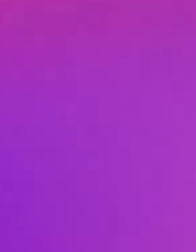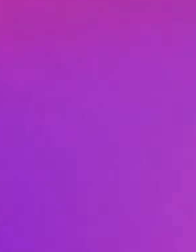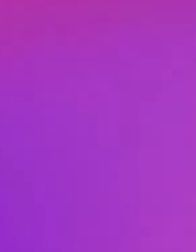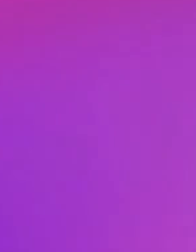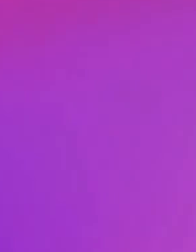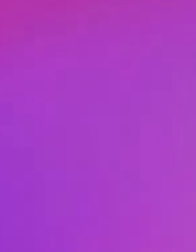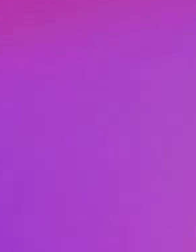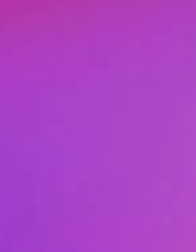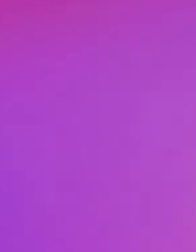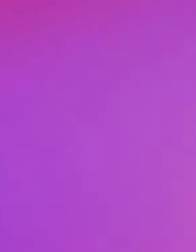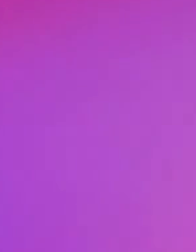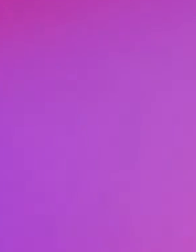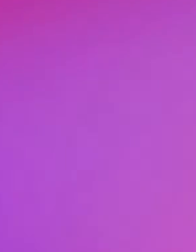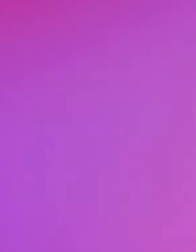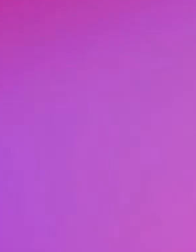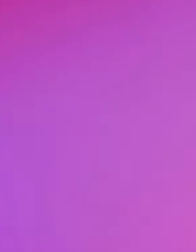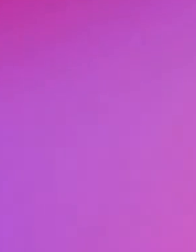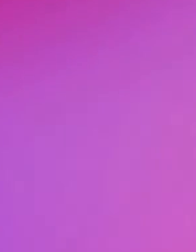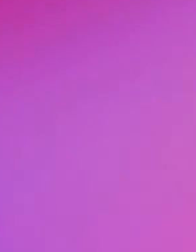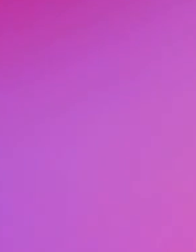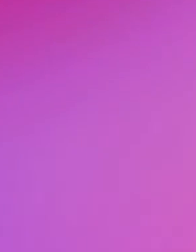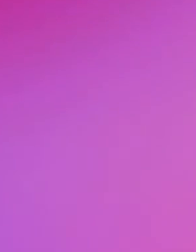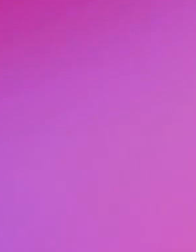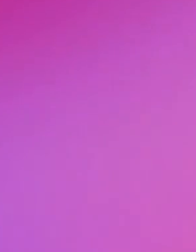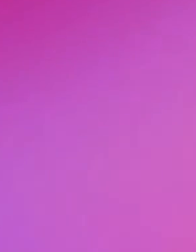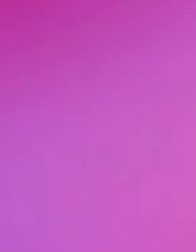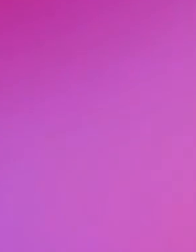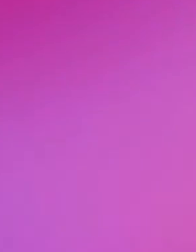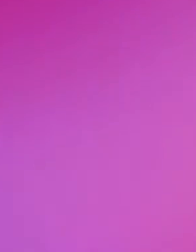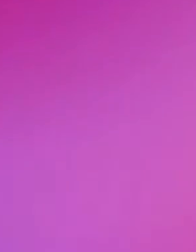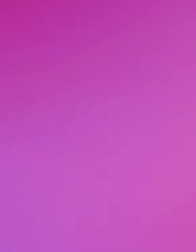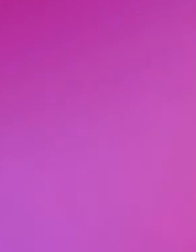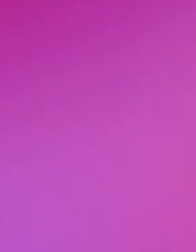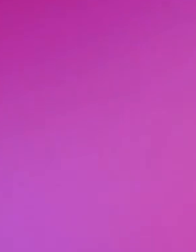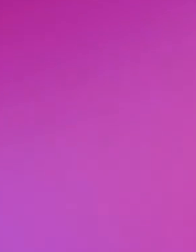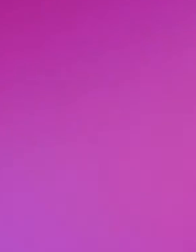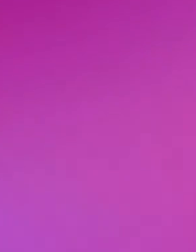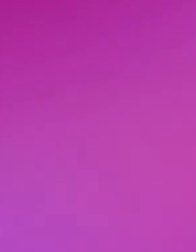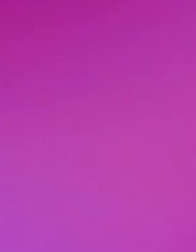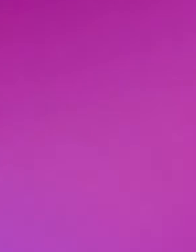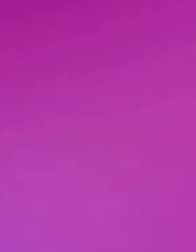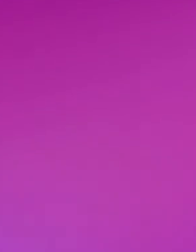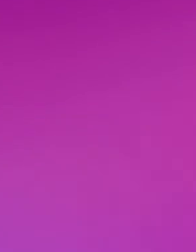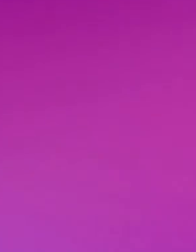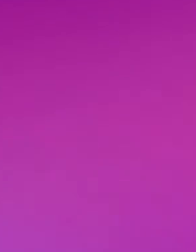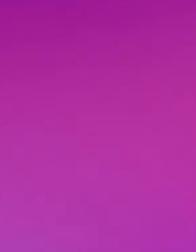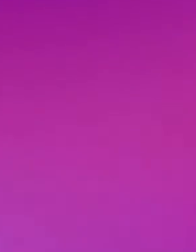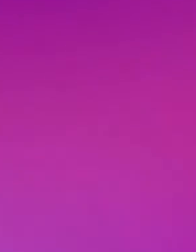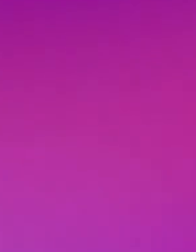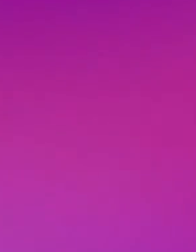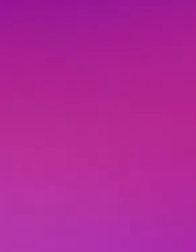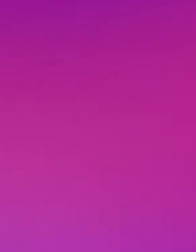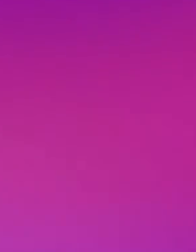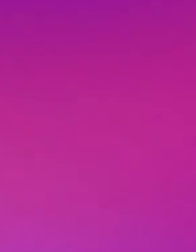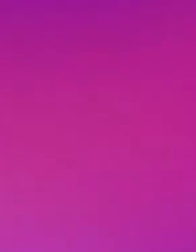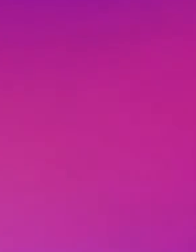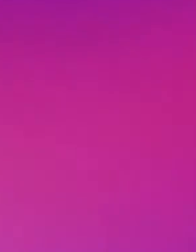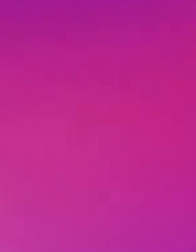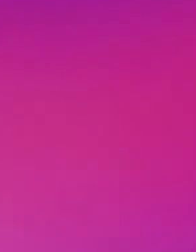Si requieres consultar los libros de texto en versión digital, recuerda que los puedes encontrar en la página